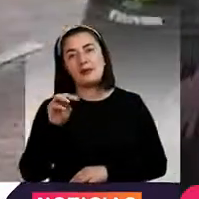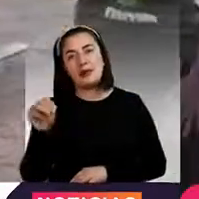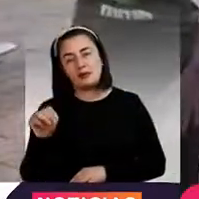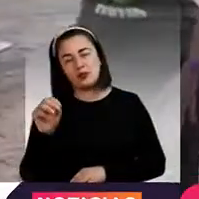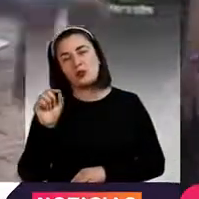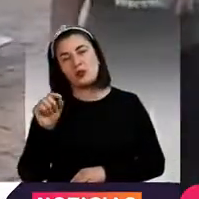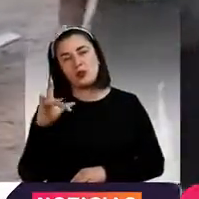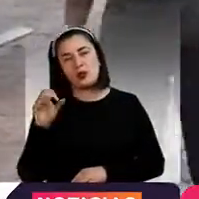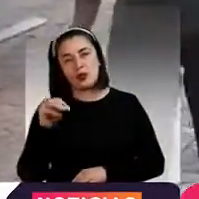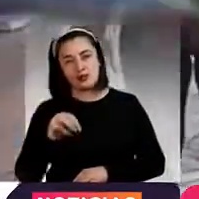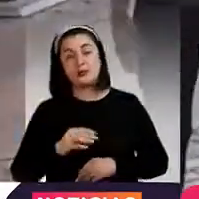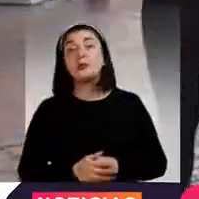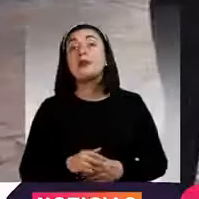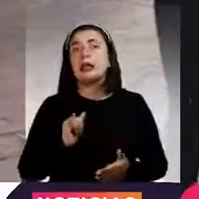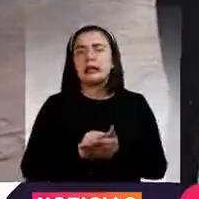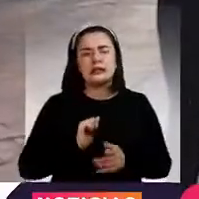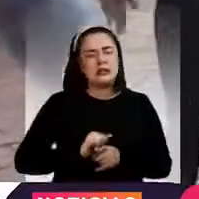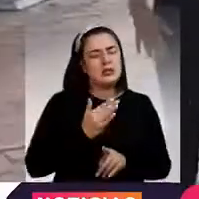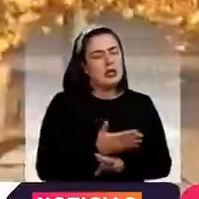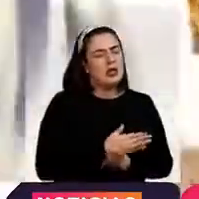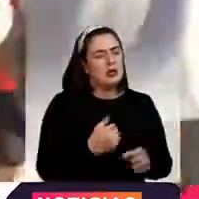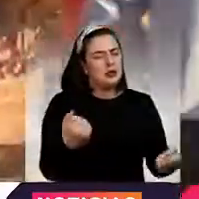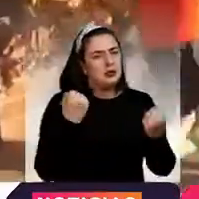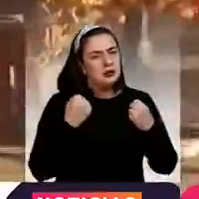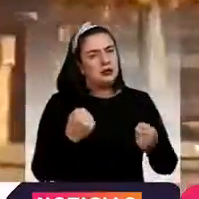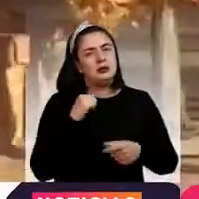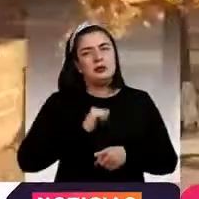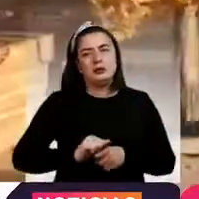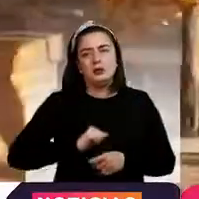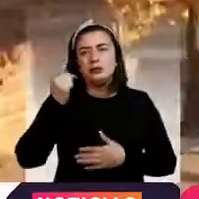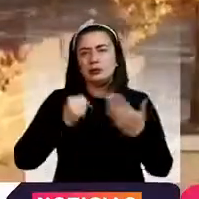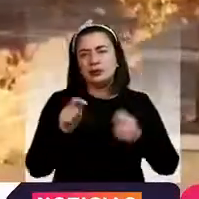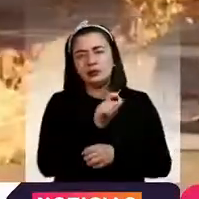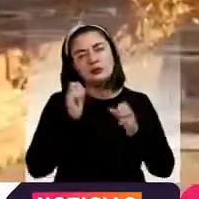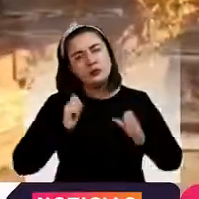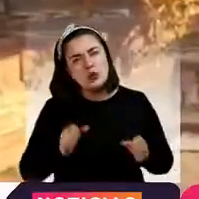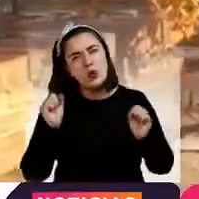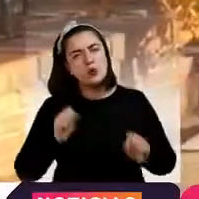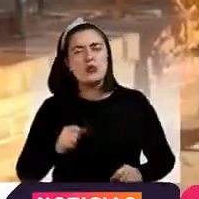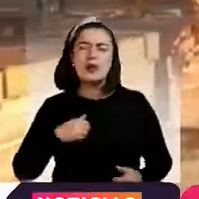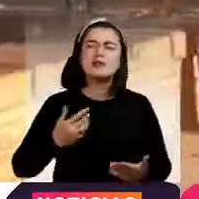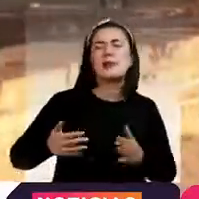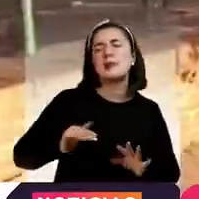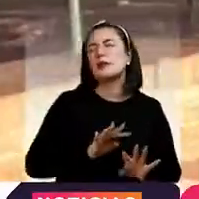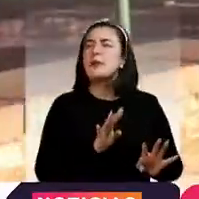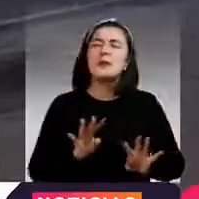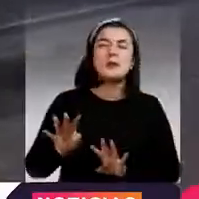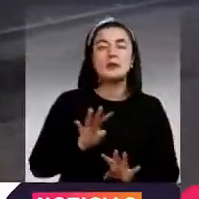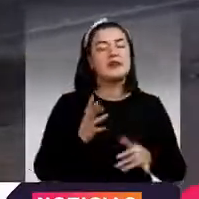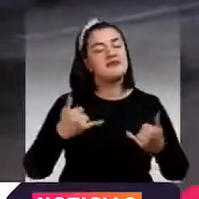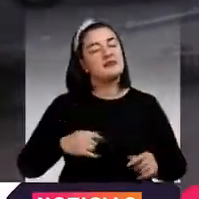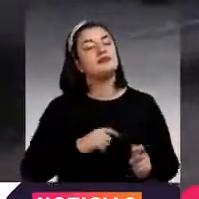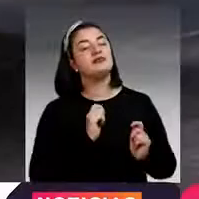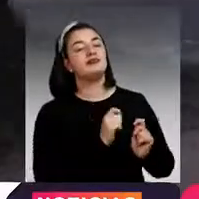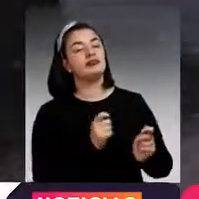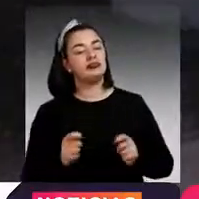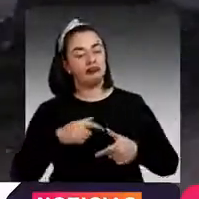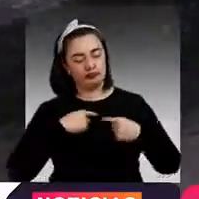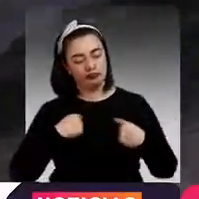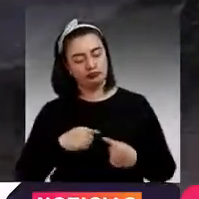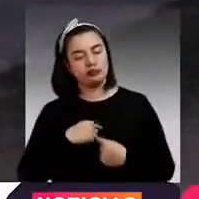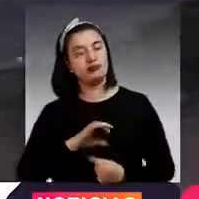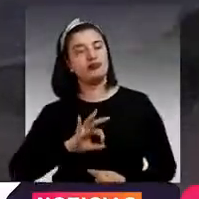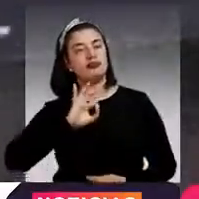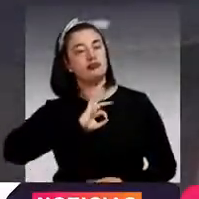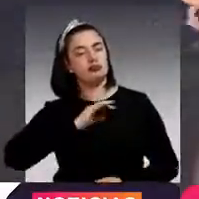www.virtualmmm.com. Con un calentamiento previo se inició la jornada. Los participantes hicieron su recorrido y al final se les entregó su respectiva medalla como premio a la